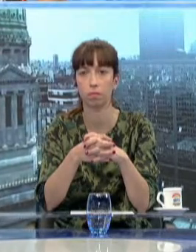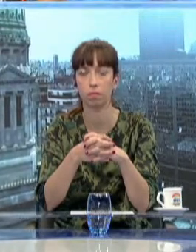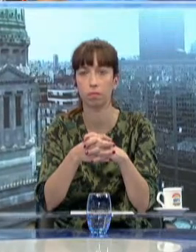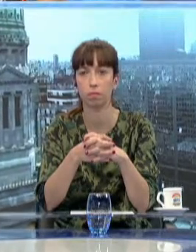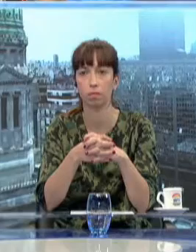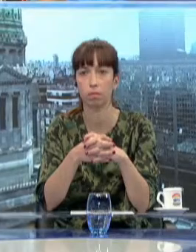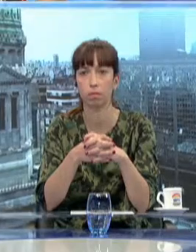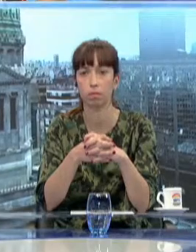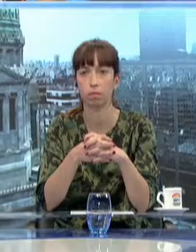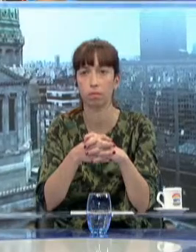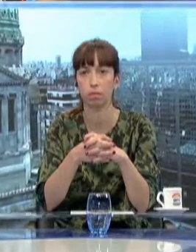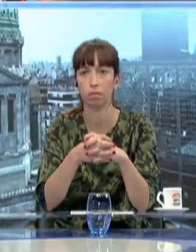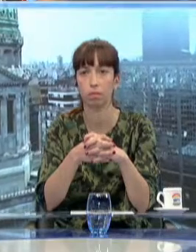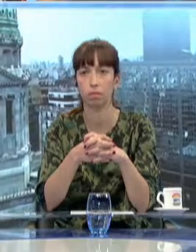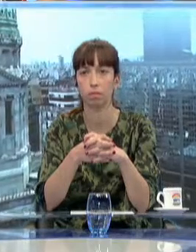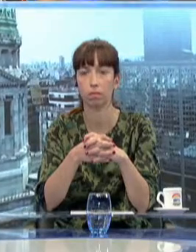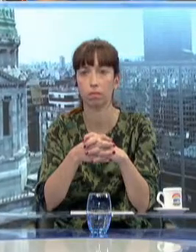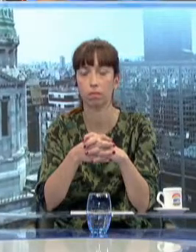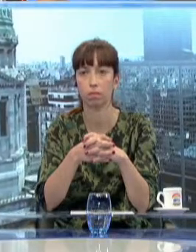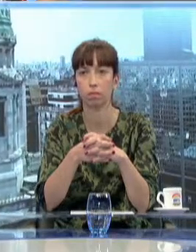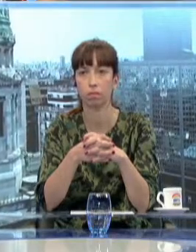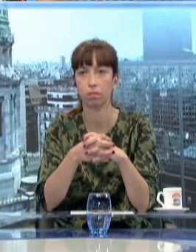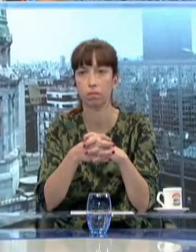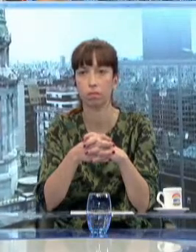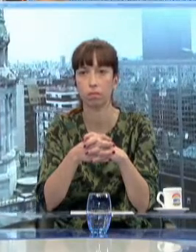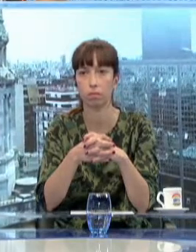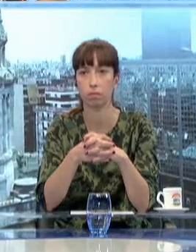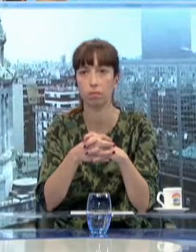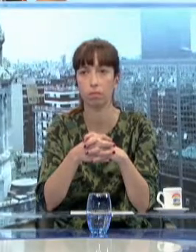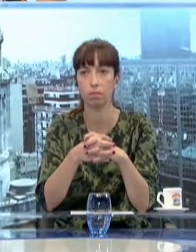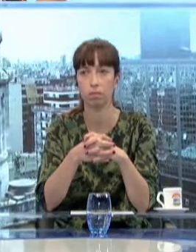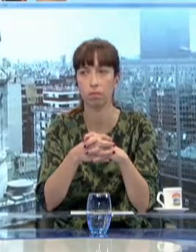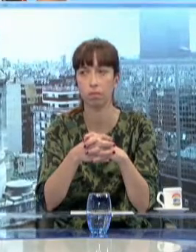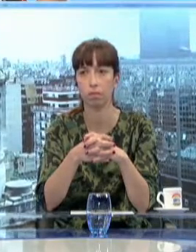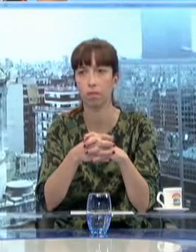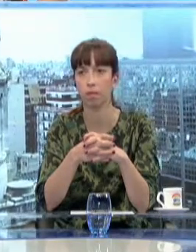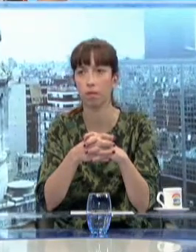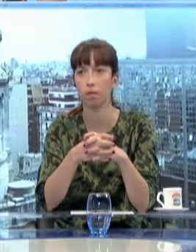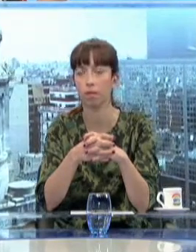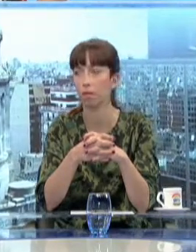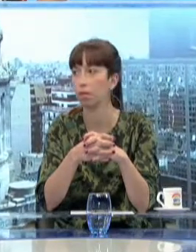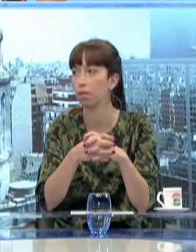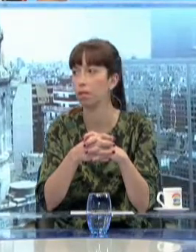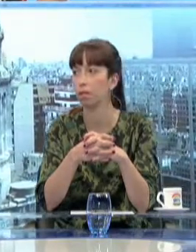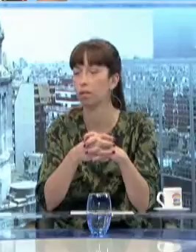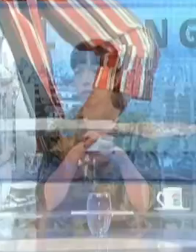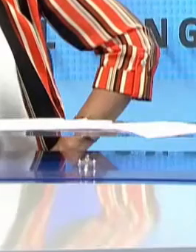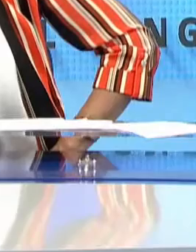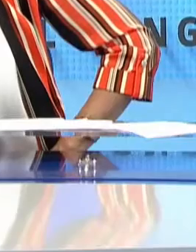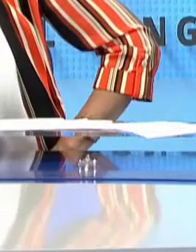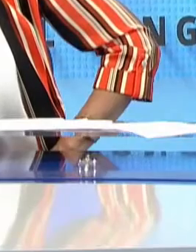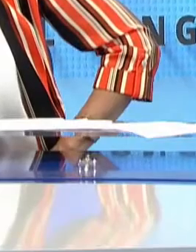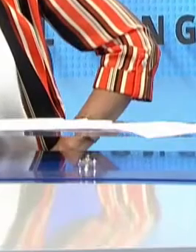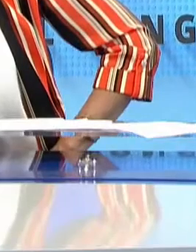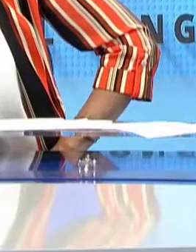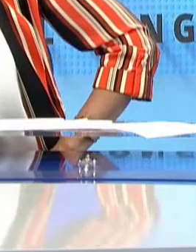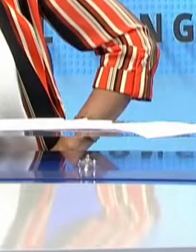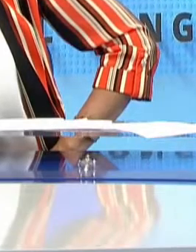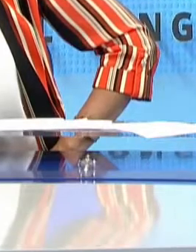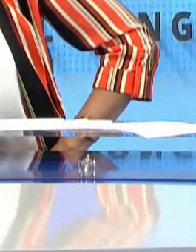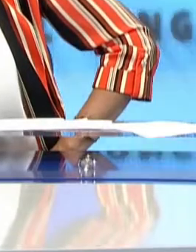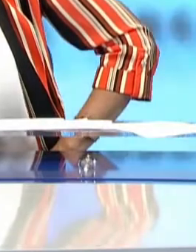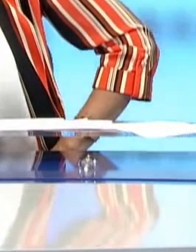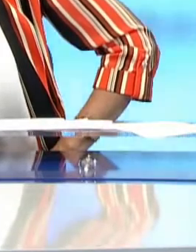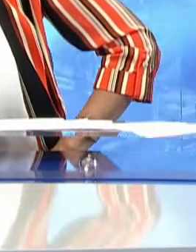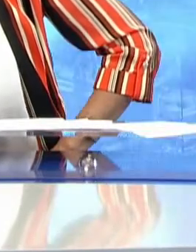es un aumento de la espiral inflacionaria. Entiendo. Coincide con Campos de la coalición cívica cuando